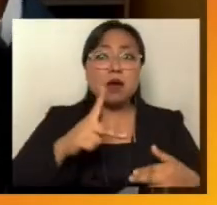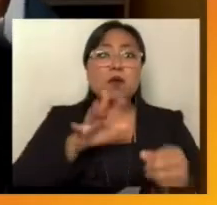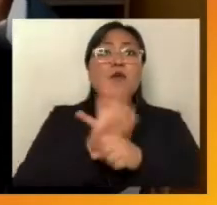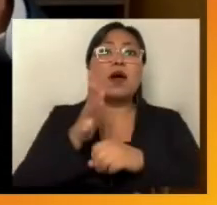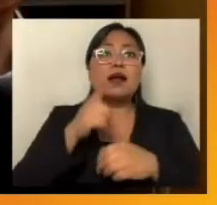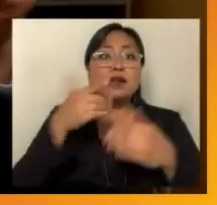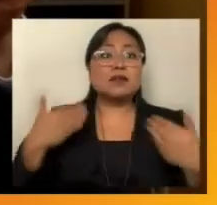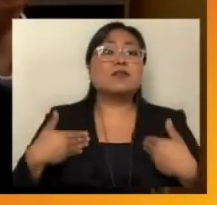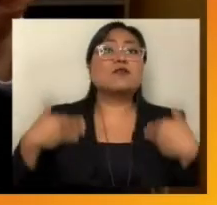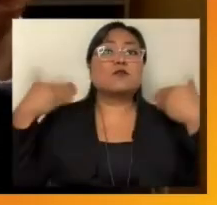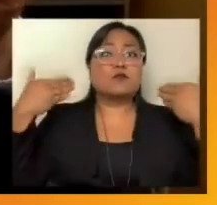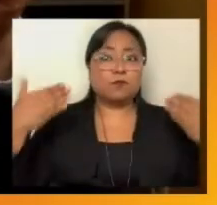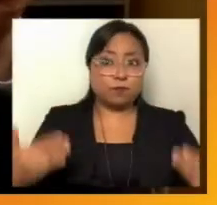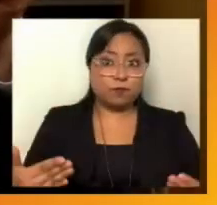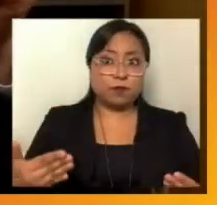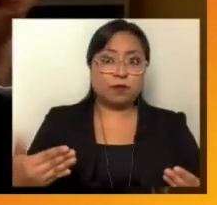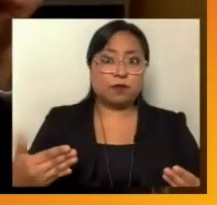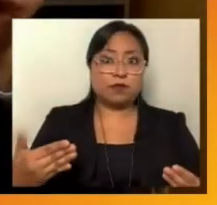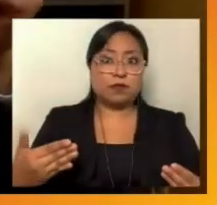generar